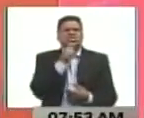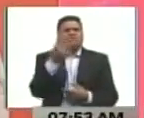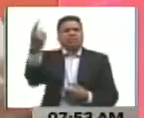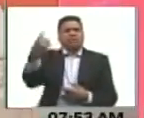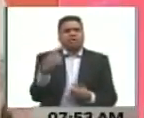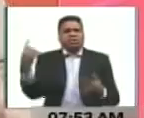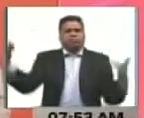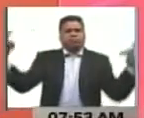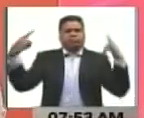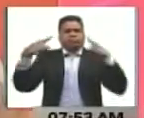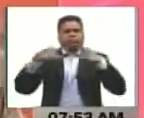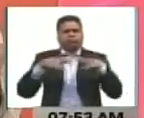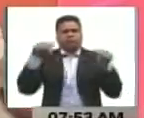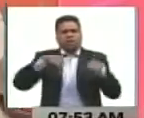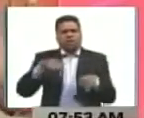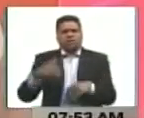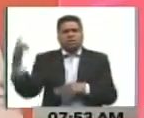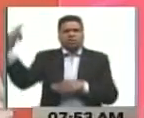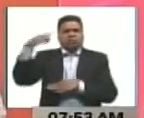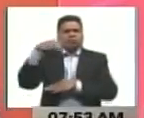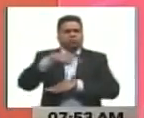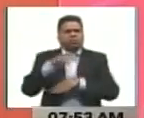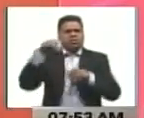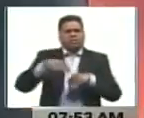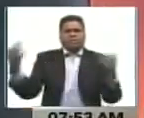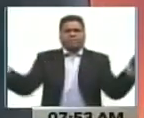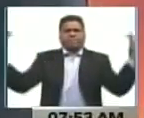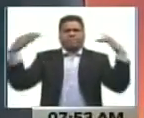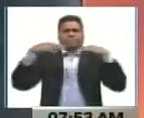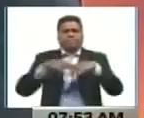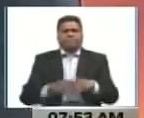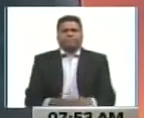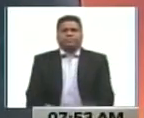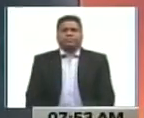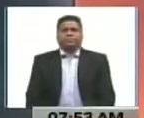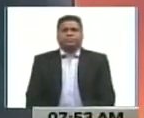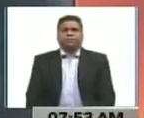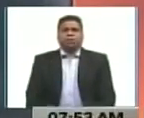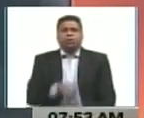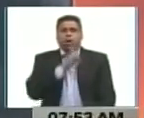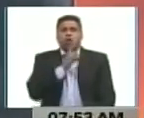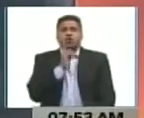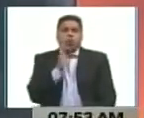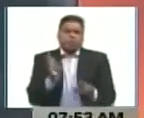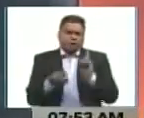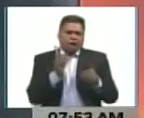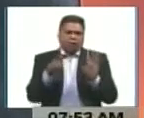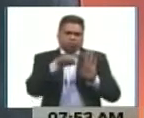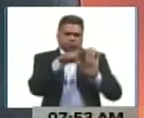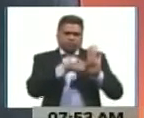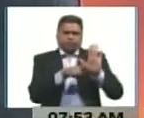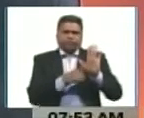son importantes. Esos 35 que vienen del extranjero, ¿qué nombres puede reseñar? Voy a nombrar algunos al azar, para que no queden unos por fuera,